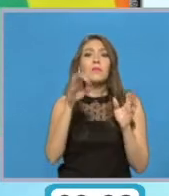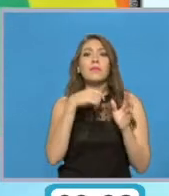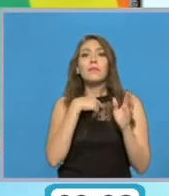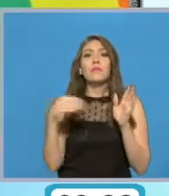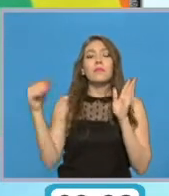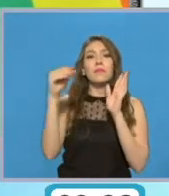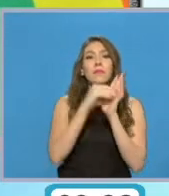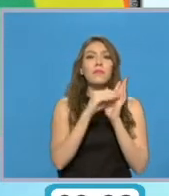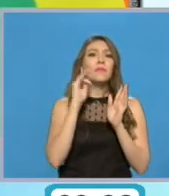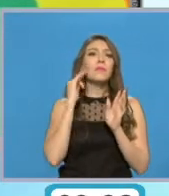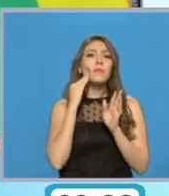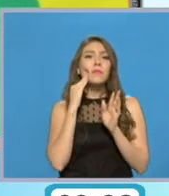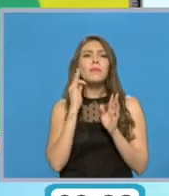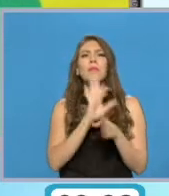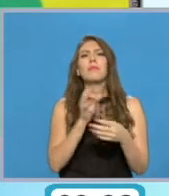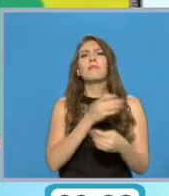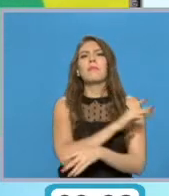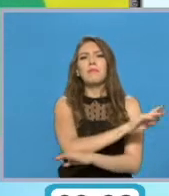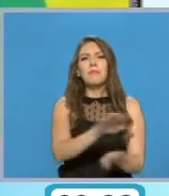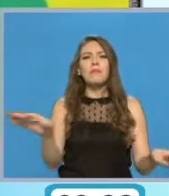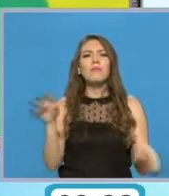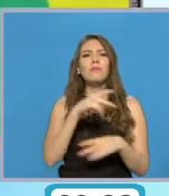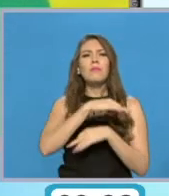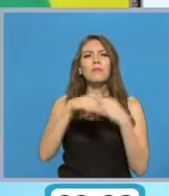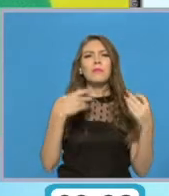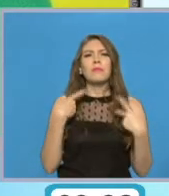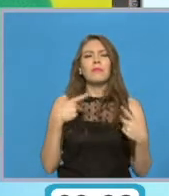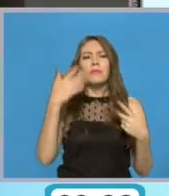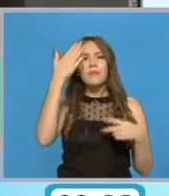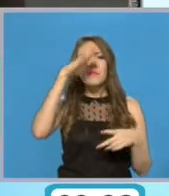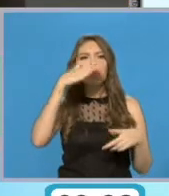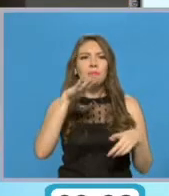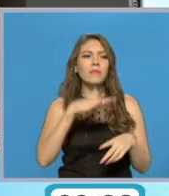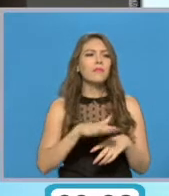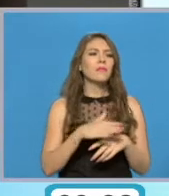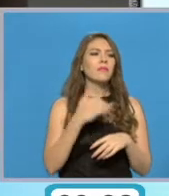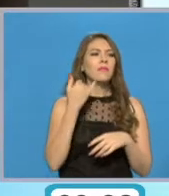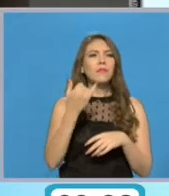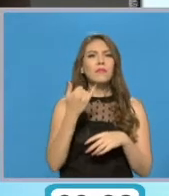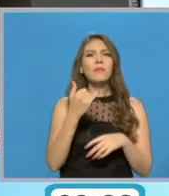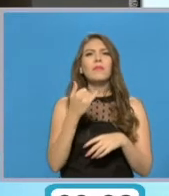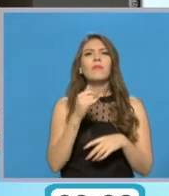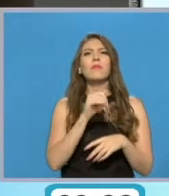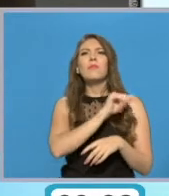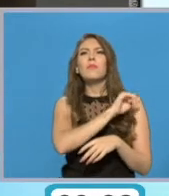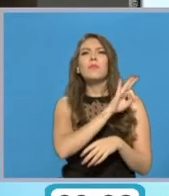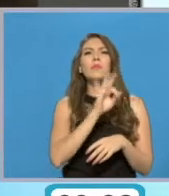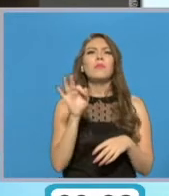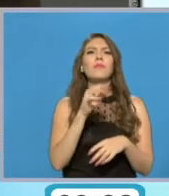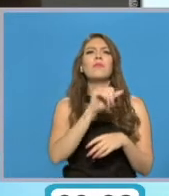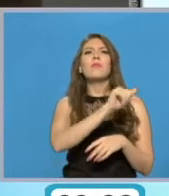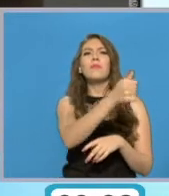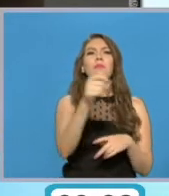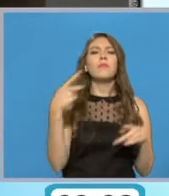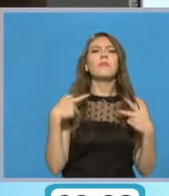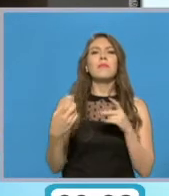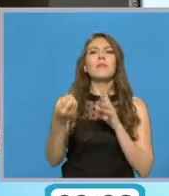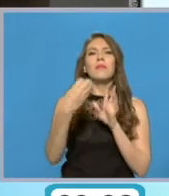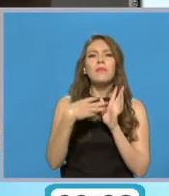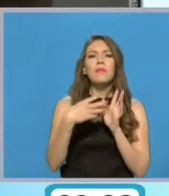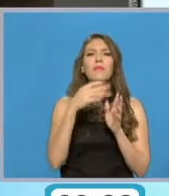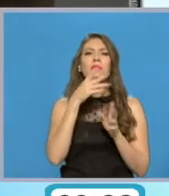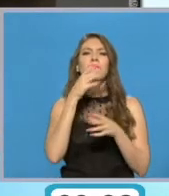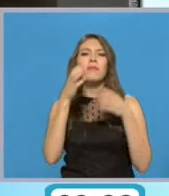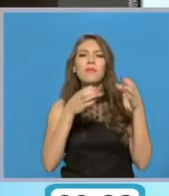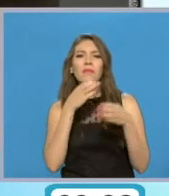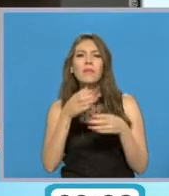a un Twitter, pues se vuelven públicas y rondarán y, bueno, pues ya no tendré yo control. No te expones a comentarios que... Pues, Claro,